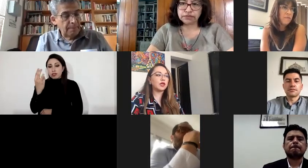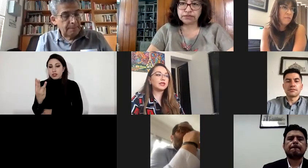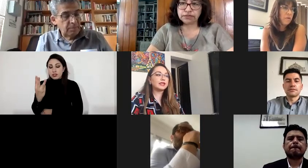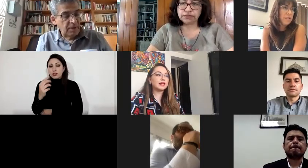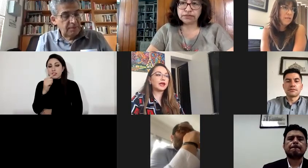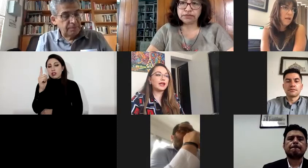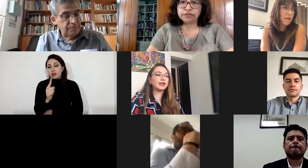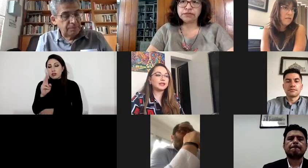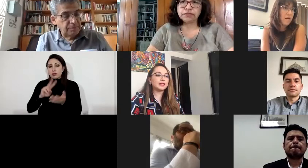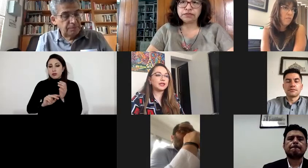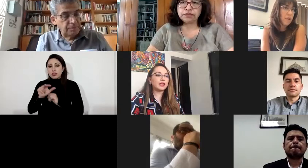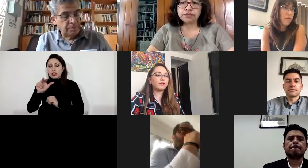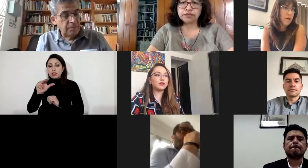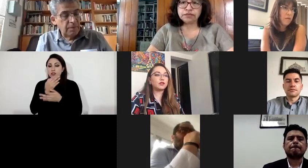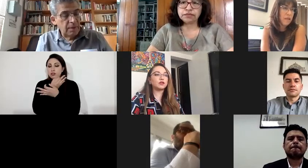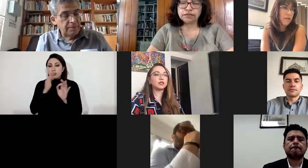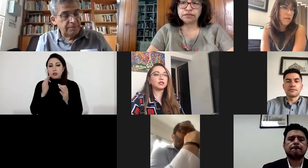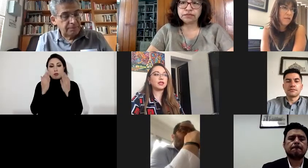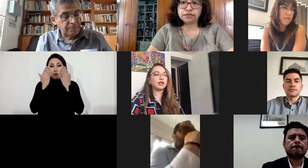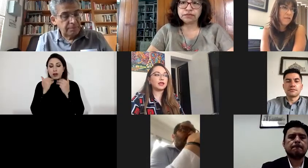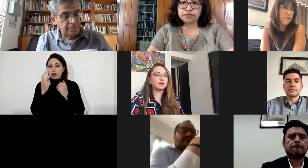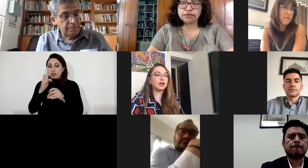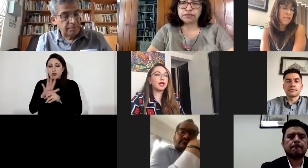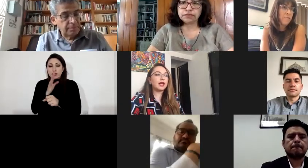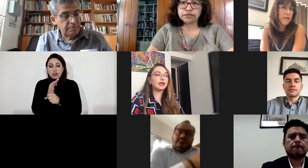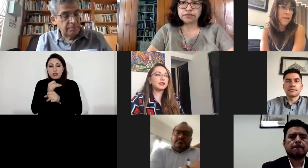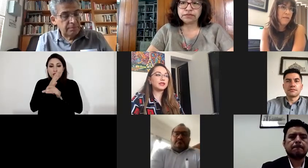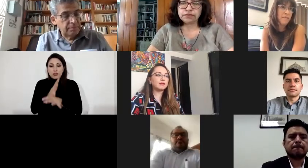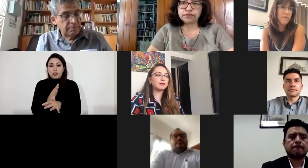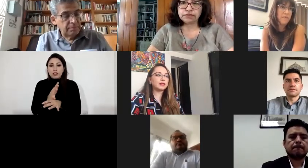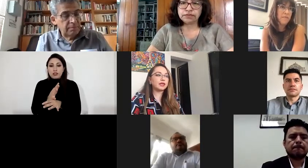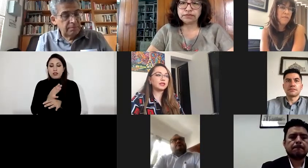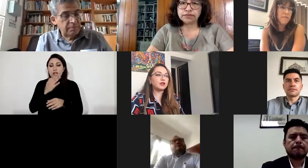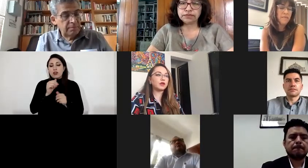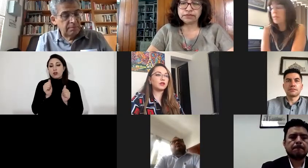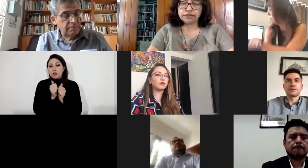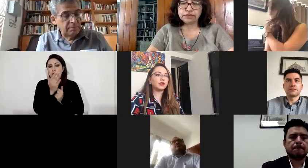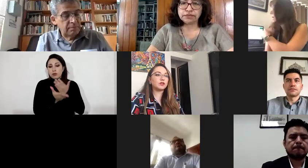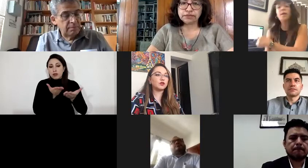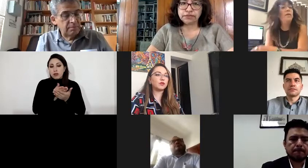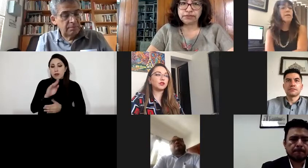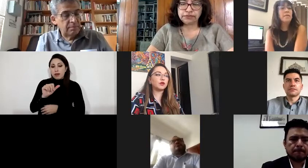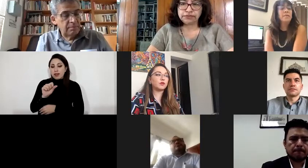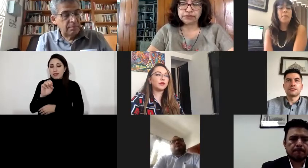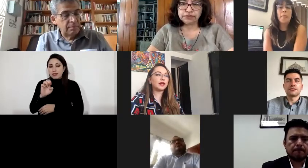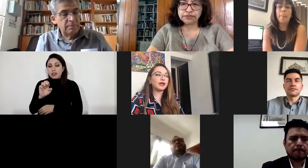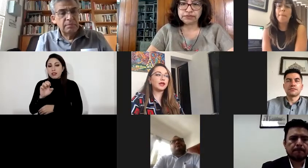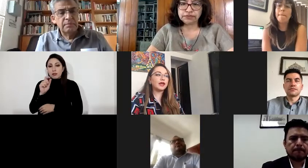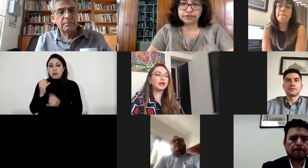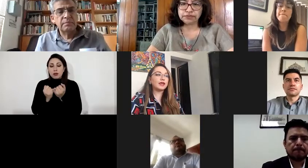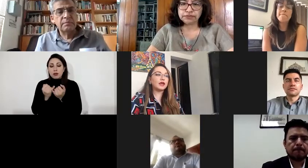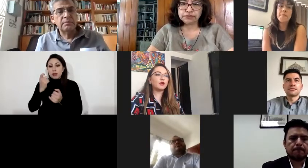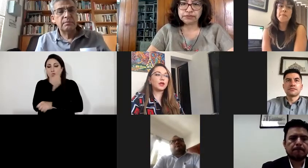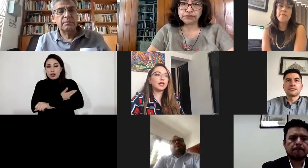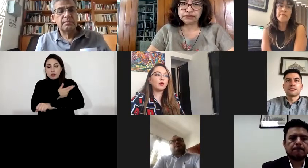RR.IP.0793/2018. Se declara la inexistencia de la información consistente en la iniciativa base, así como la documentación soporte complementaria